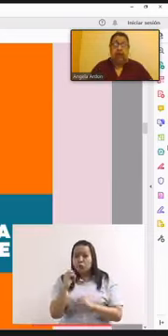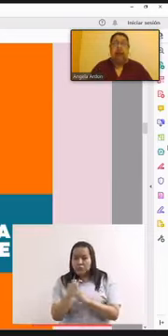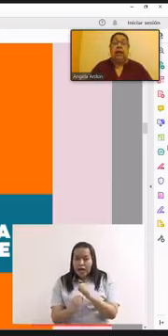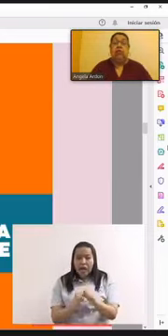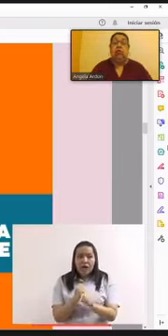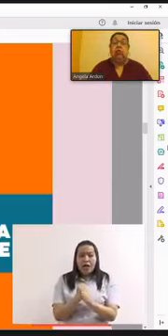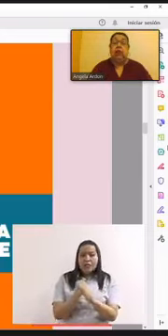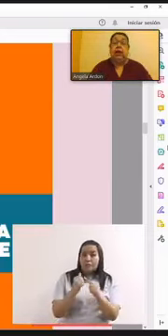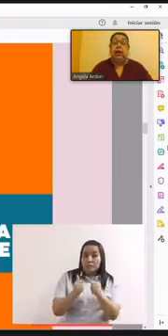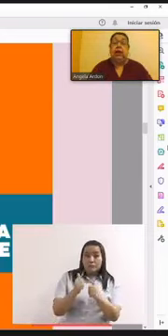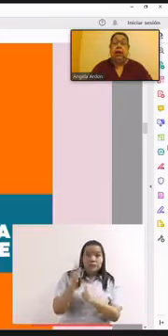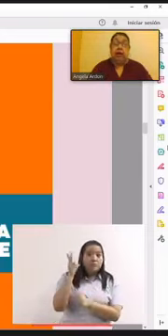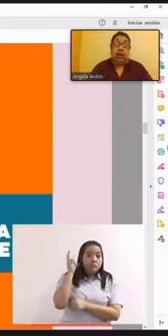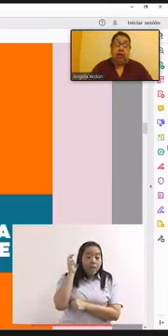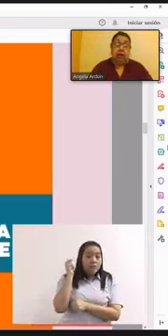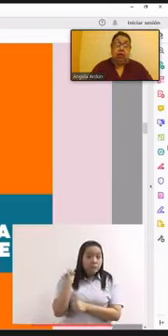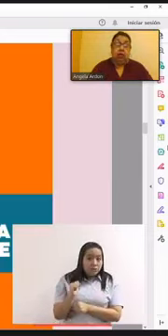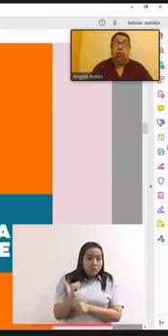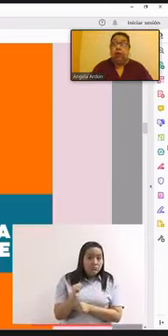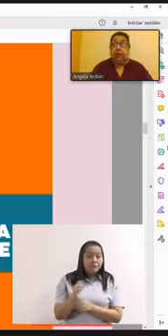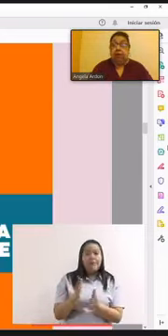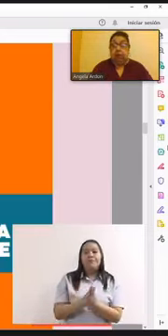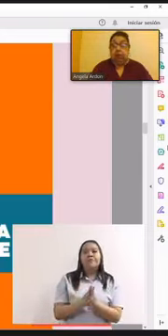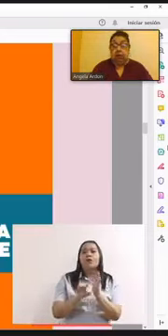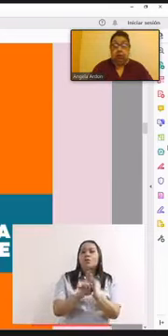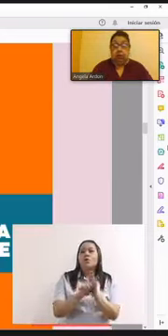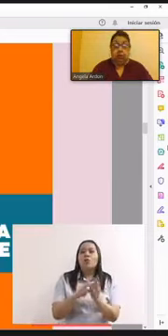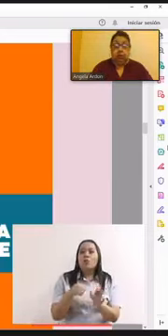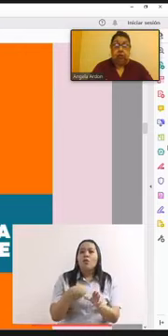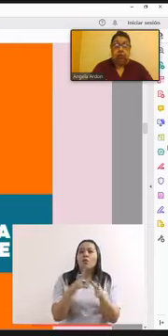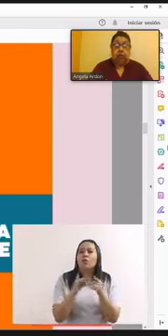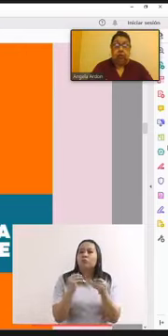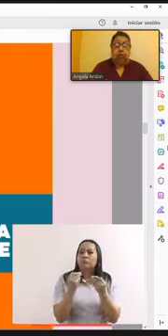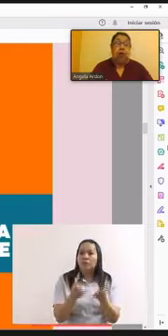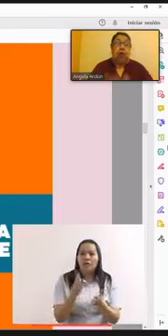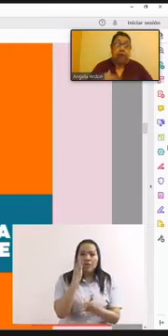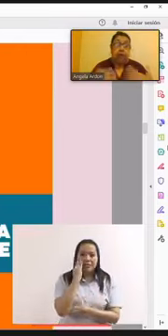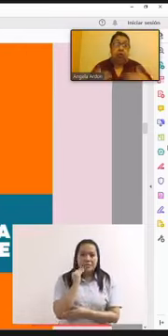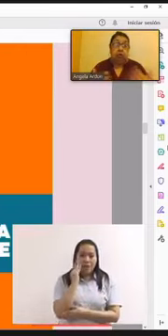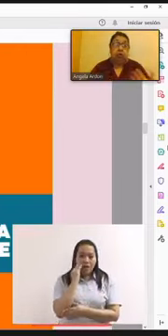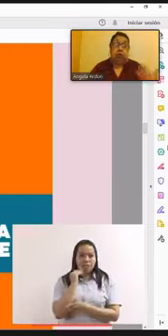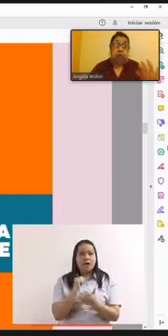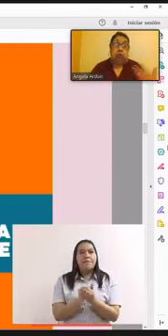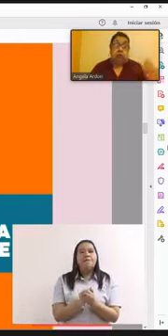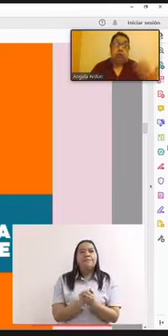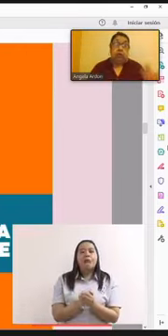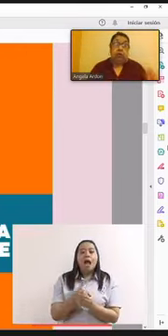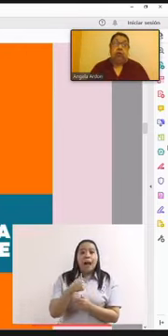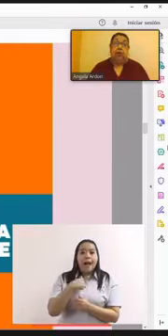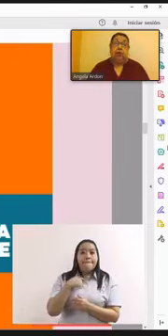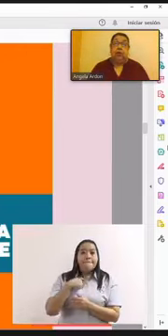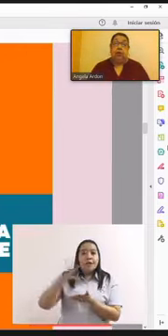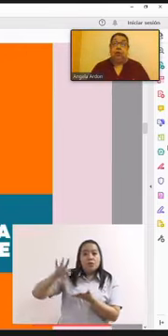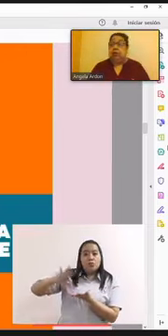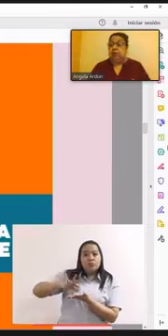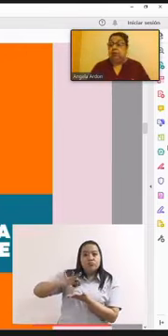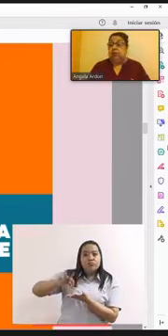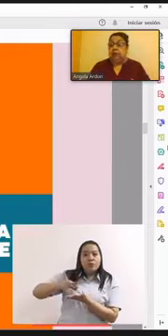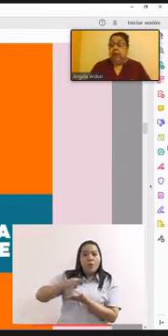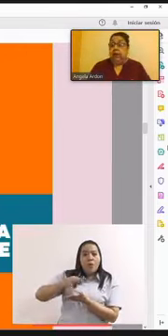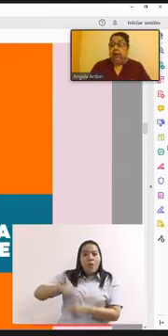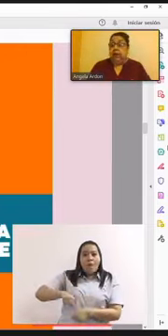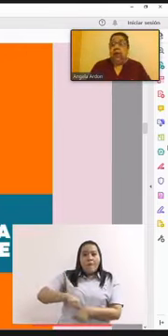Yo estuve con problemas de los oídos. A mí me operaron, me hicieron una operación en mi